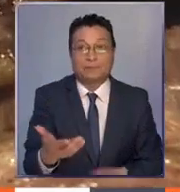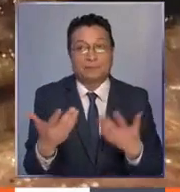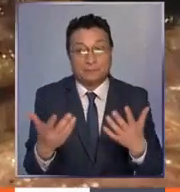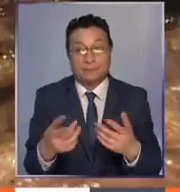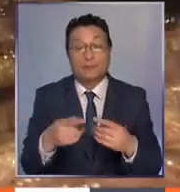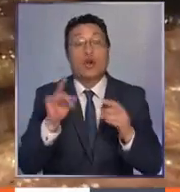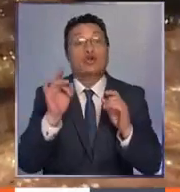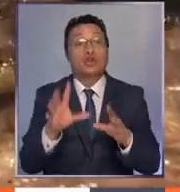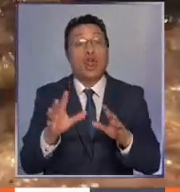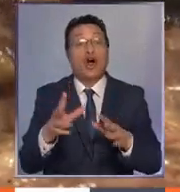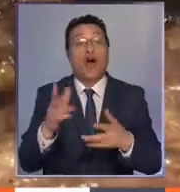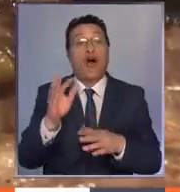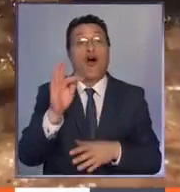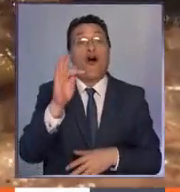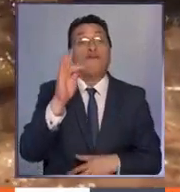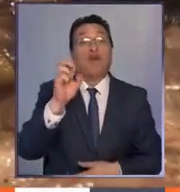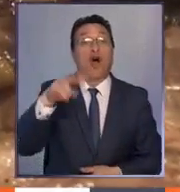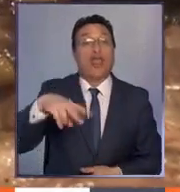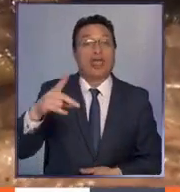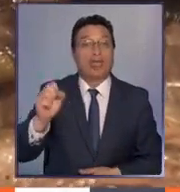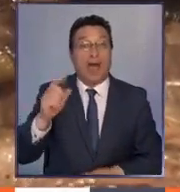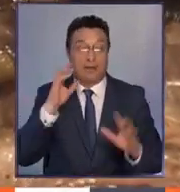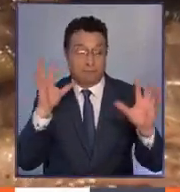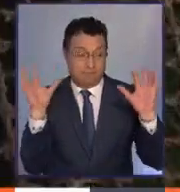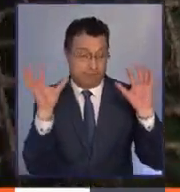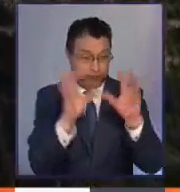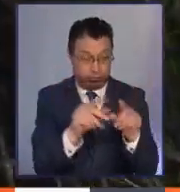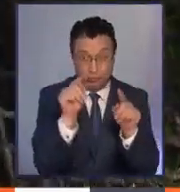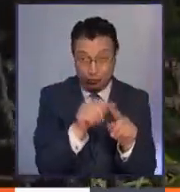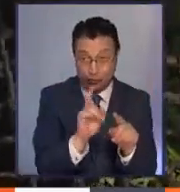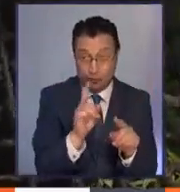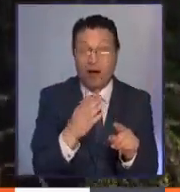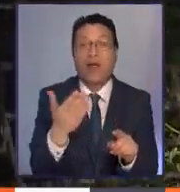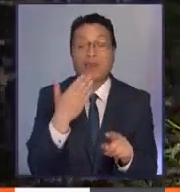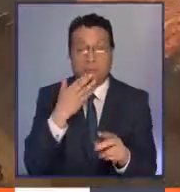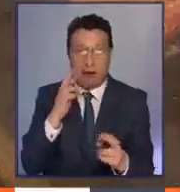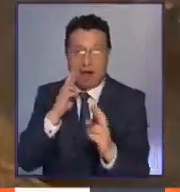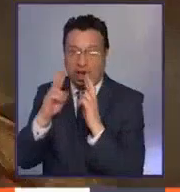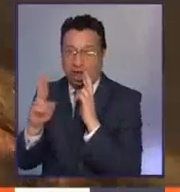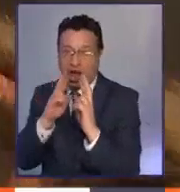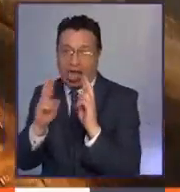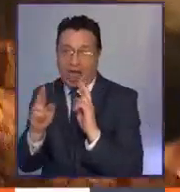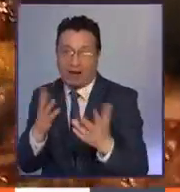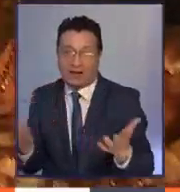las fondas se convierten en un punto de encuentro para los comensales, también los restaurantes.